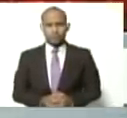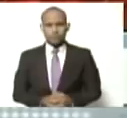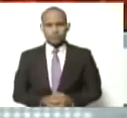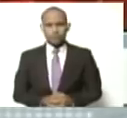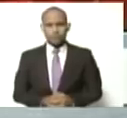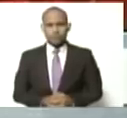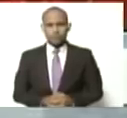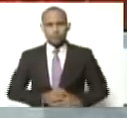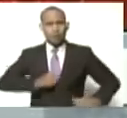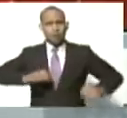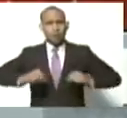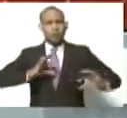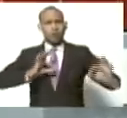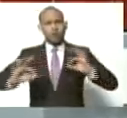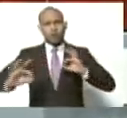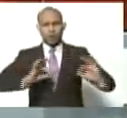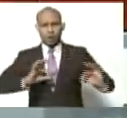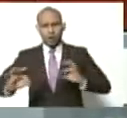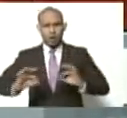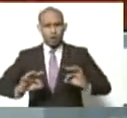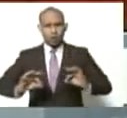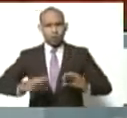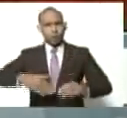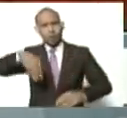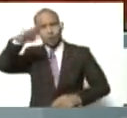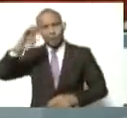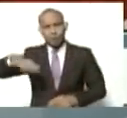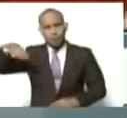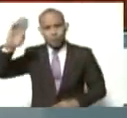los movimientos del teatro, los movimientos de la pintura,